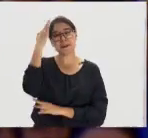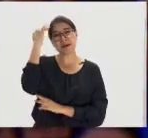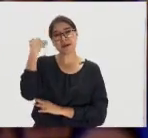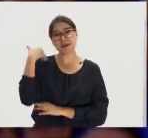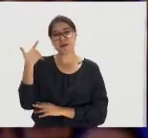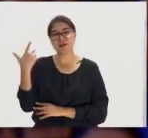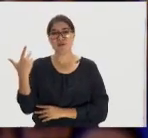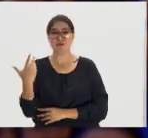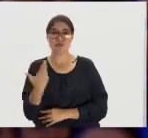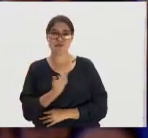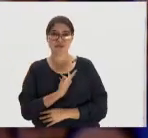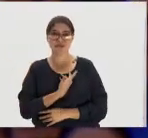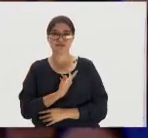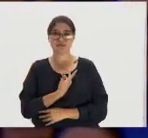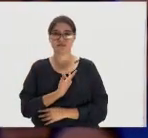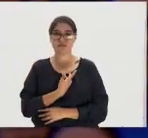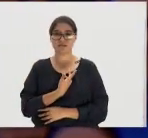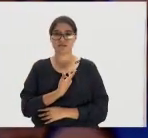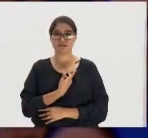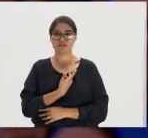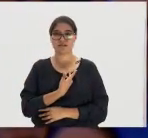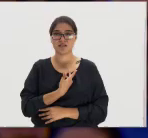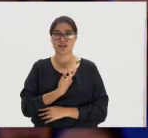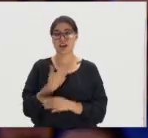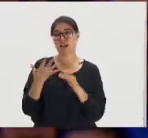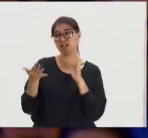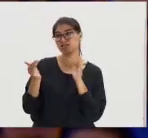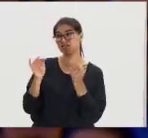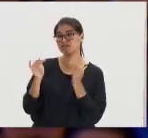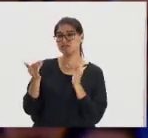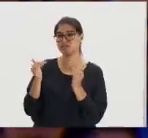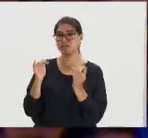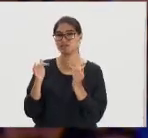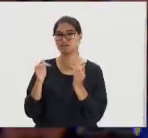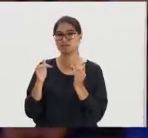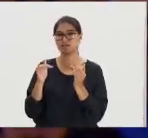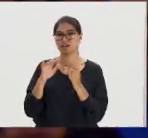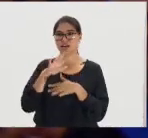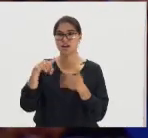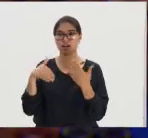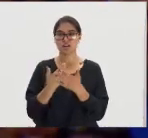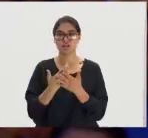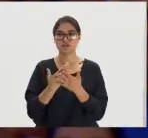niña, vos no te quedes igual, ya estuvo. Se desarmó el universo.